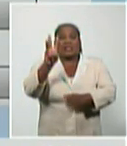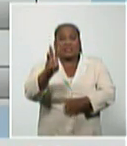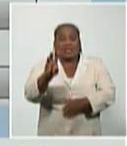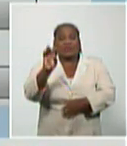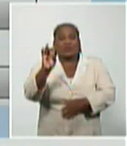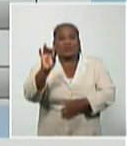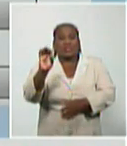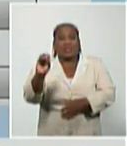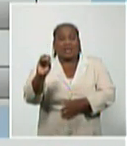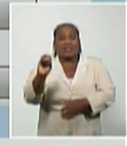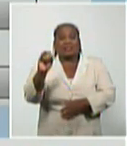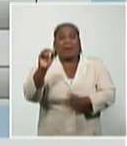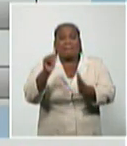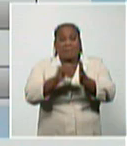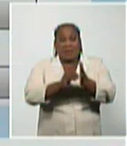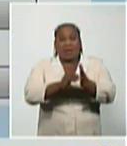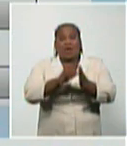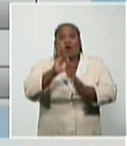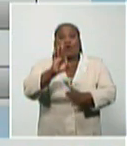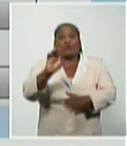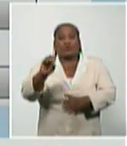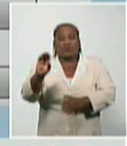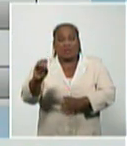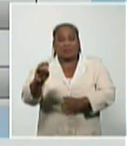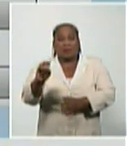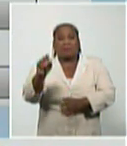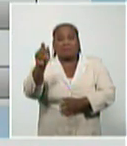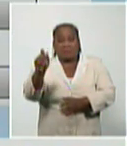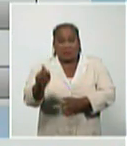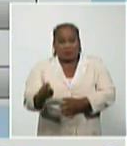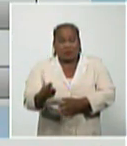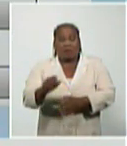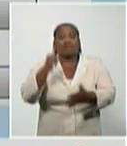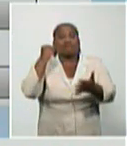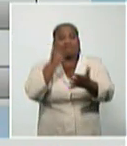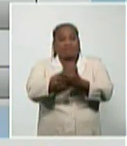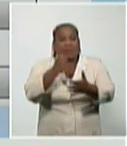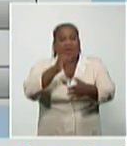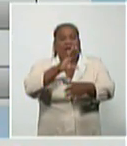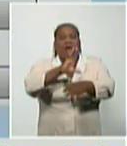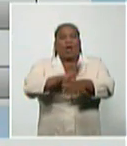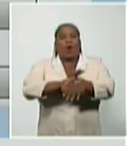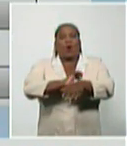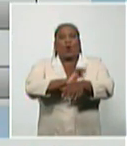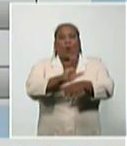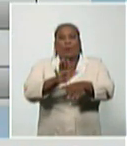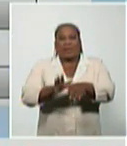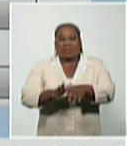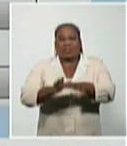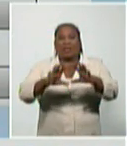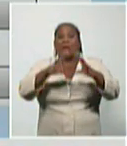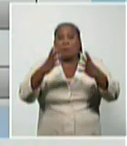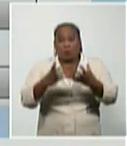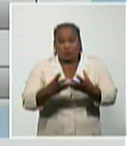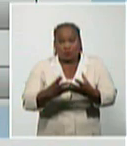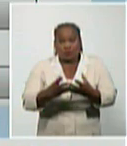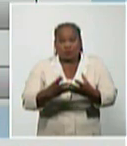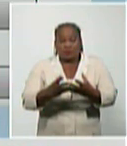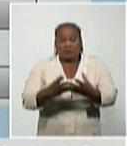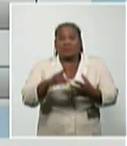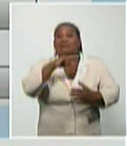87.370.890 personas que han sido confirmadas con la COVID-19 en el mundo.